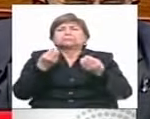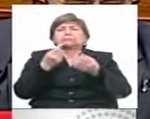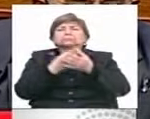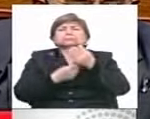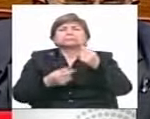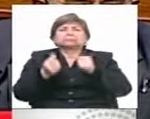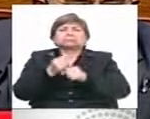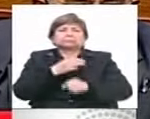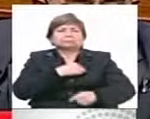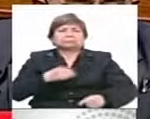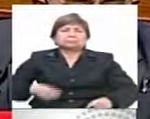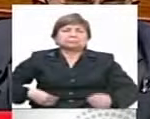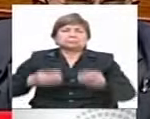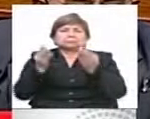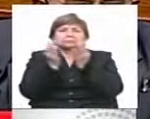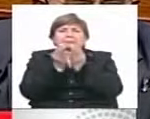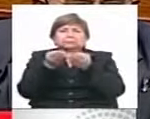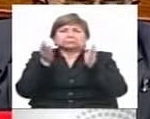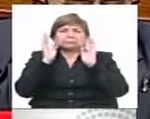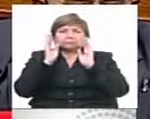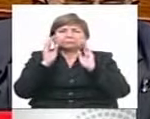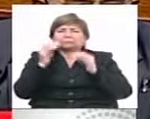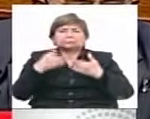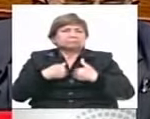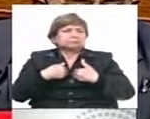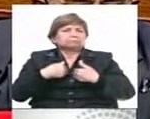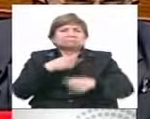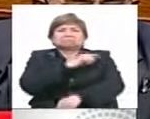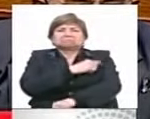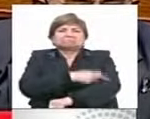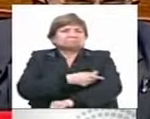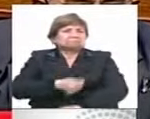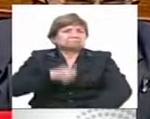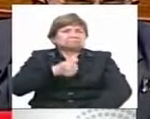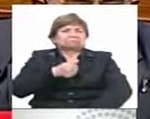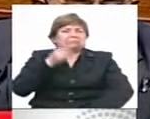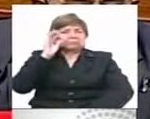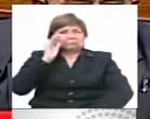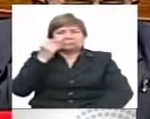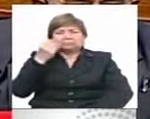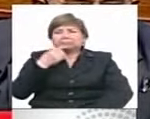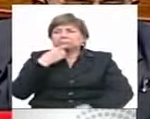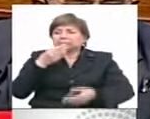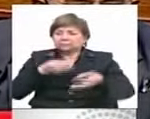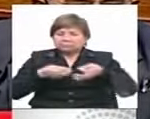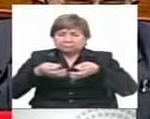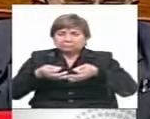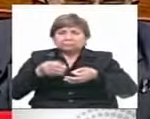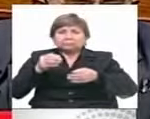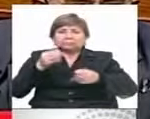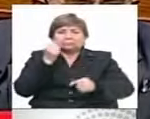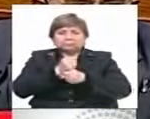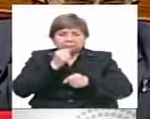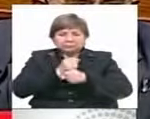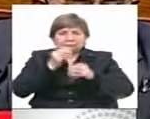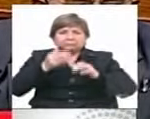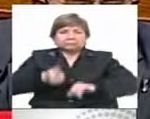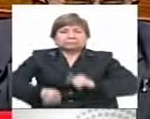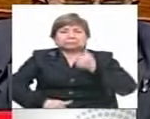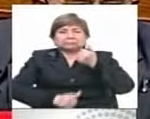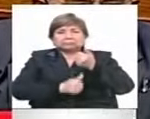en un ministro de Educación que no tiene autoridad para, por ejemplo, disponer que un funcionario